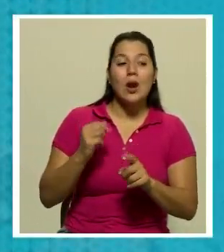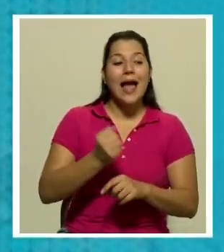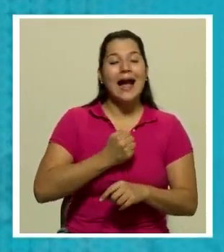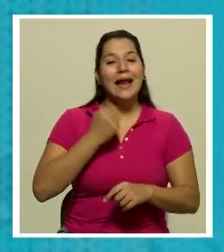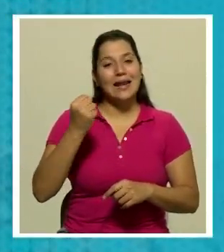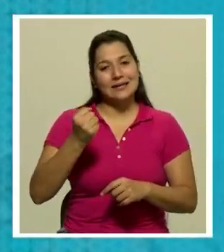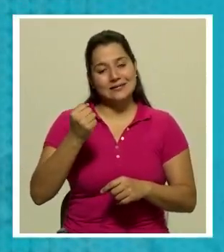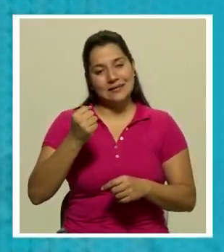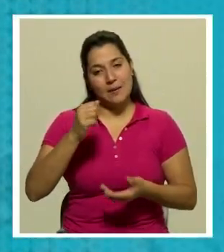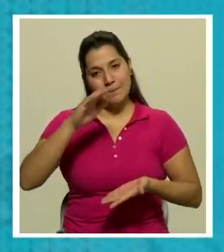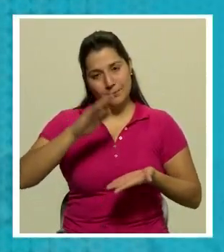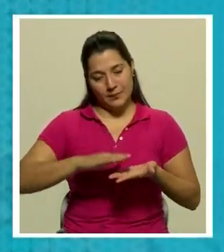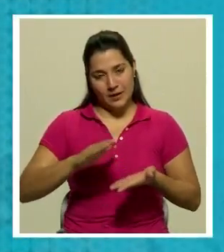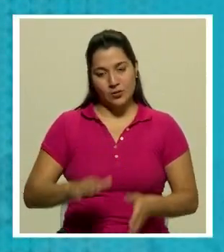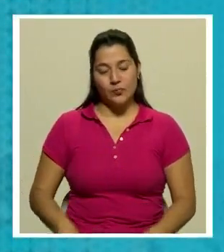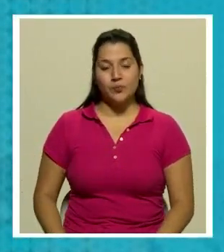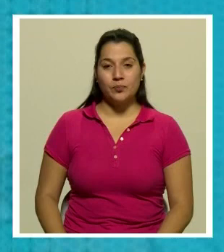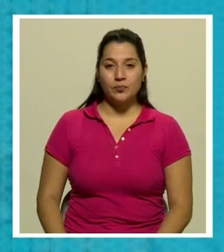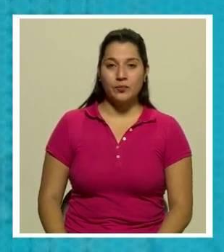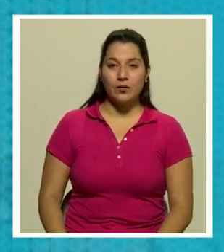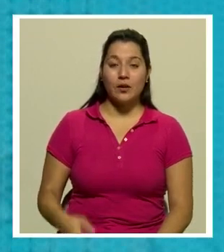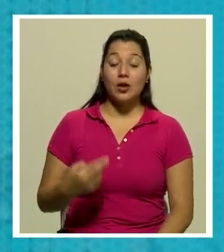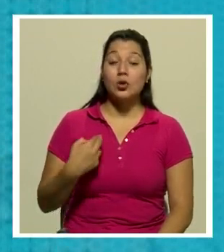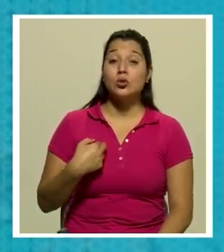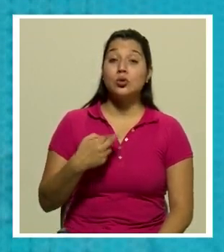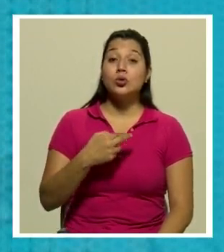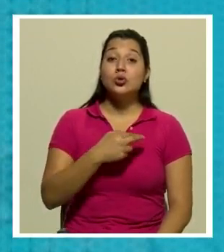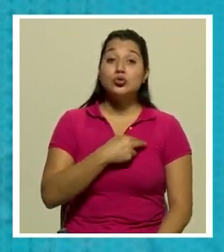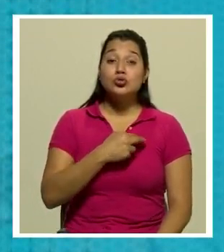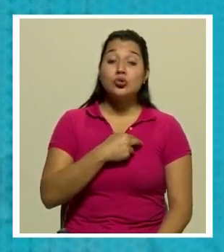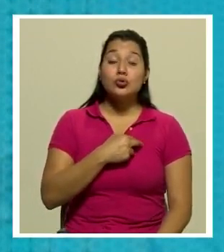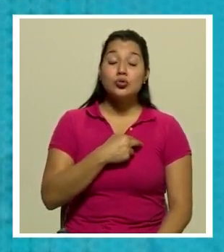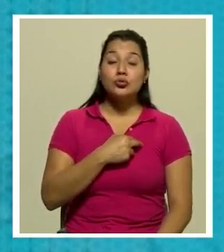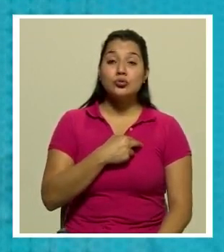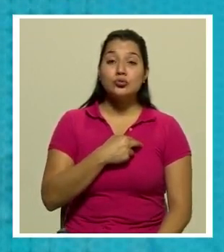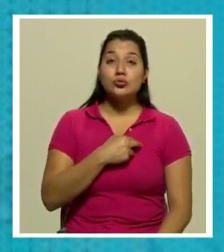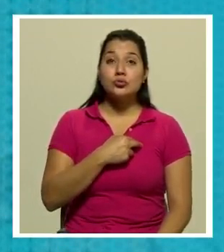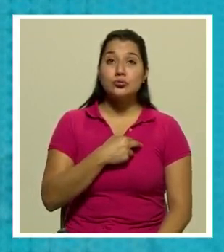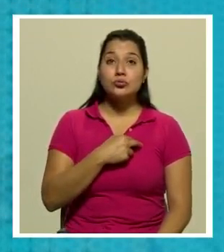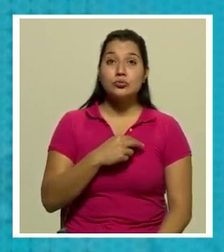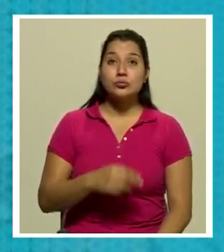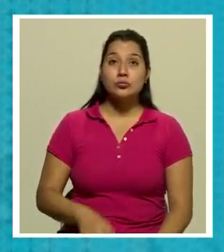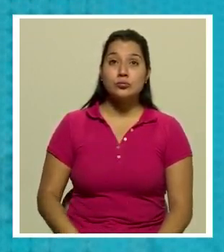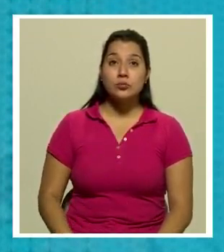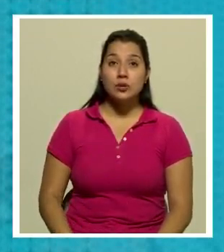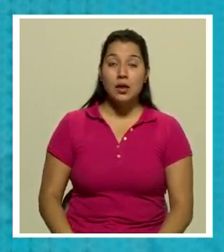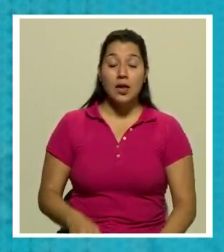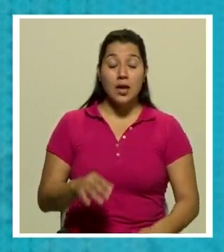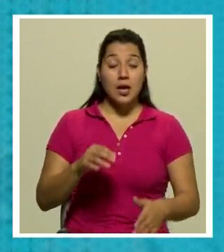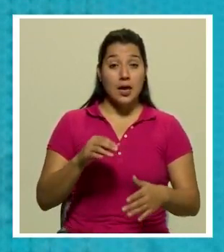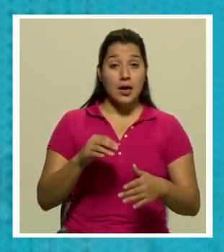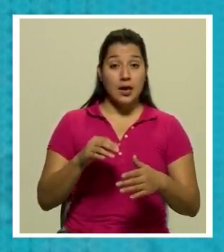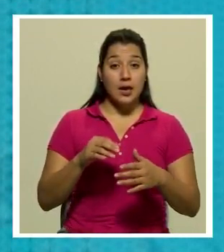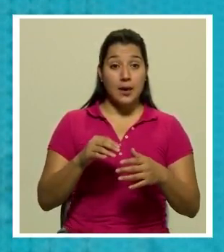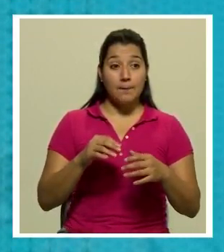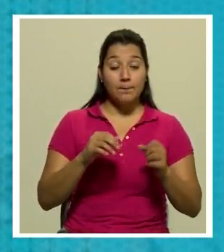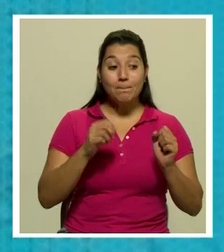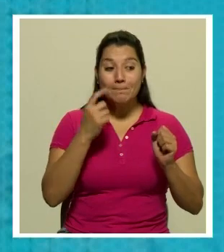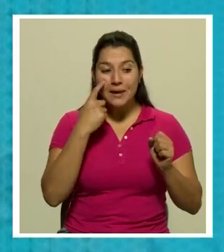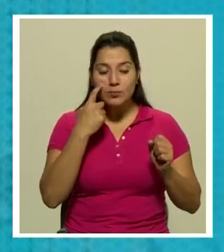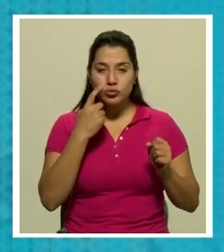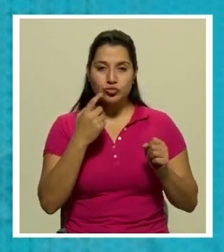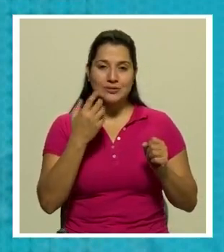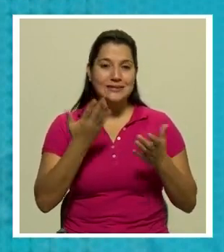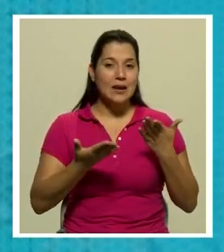la reducción en la demanda de mano de obra del país y encontramos